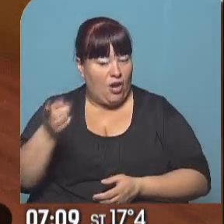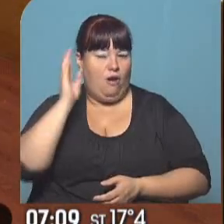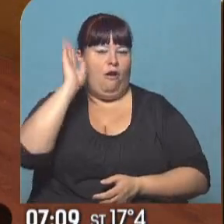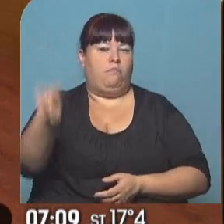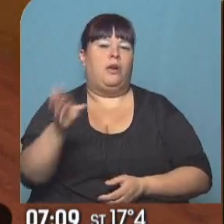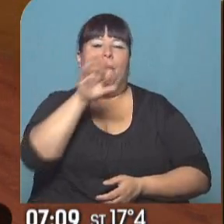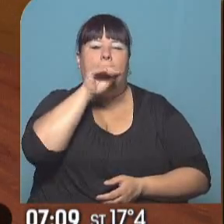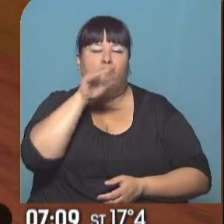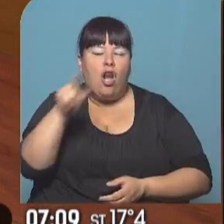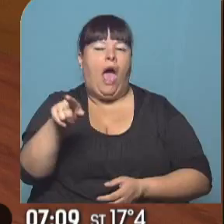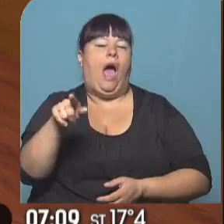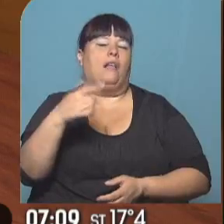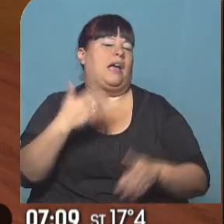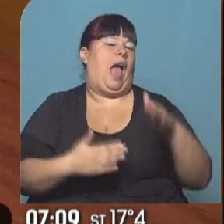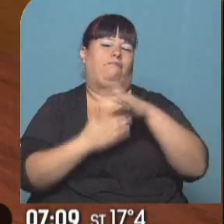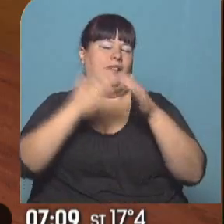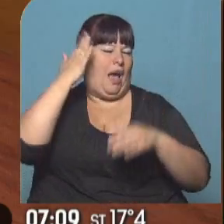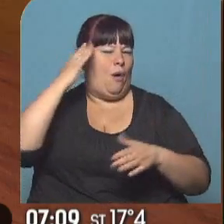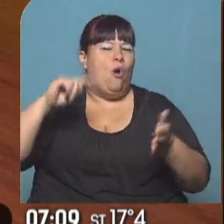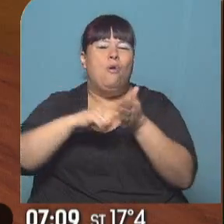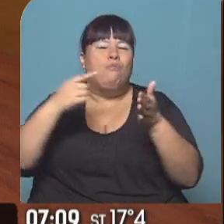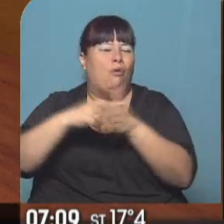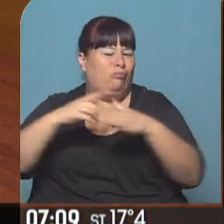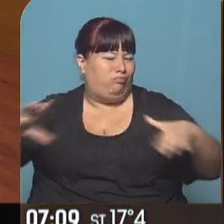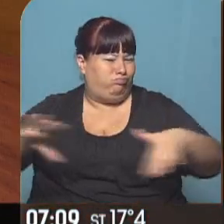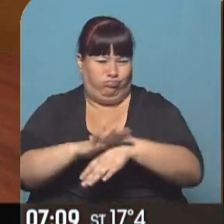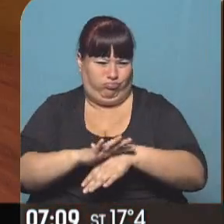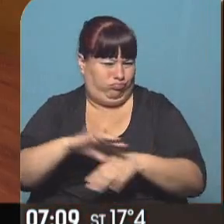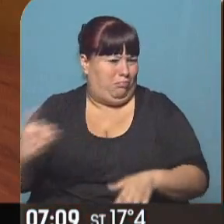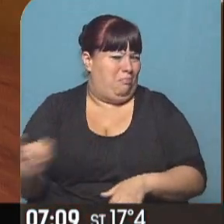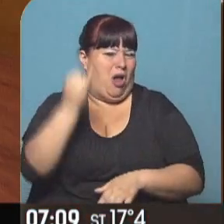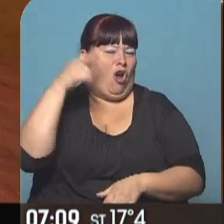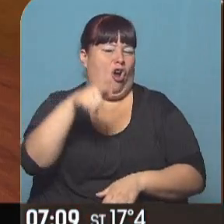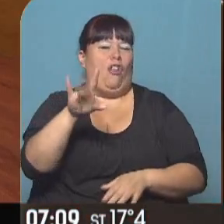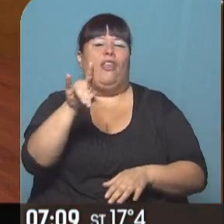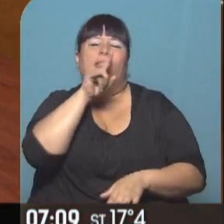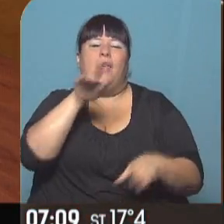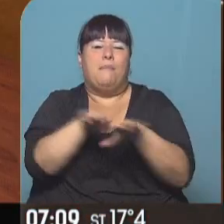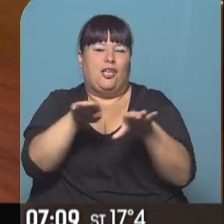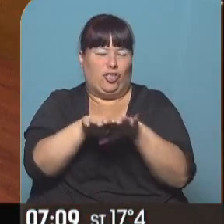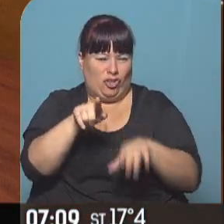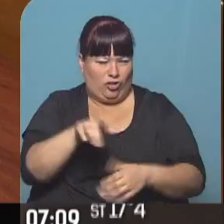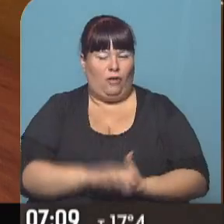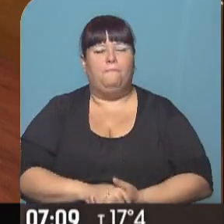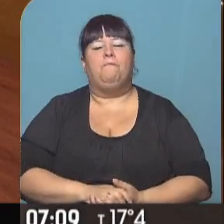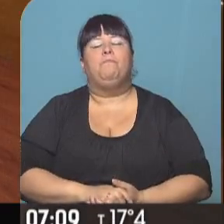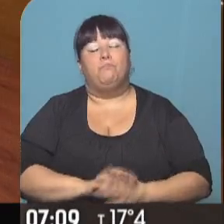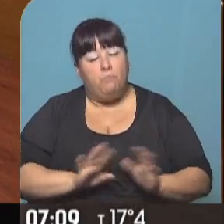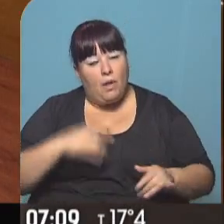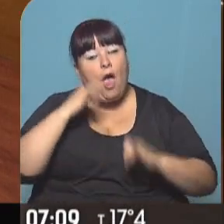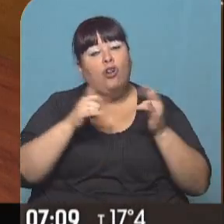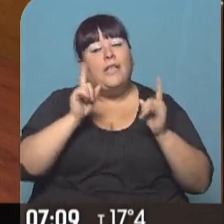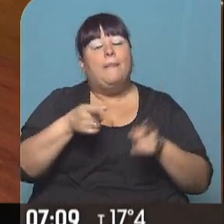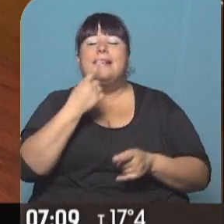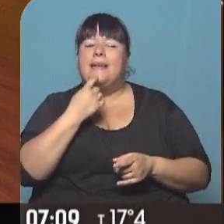derrotando a Patronato para ser líder. Puntaje absolutamente ideal para los del mellizo Guillermo y Gustavo Barros Esqueloto. Vamos a hablar